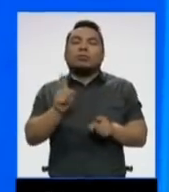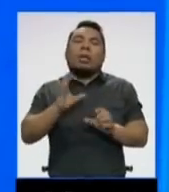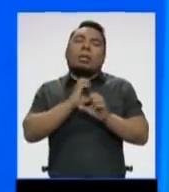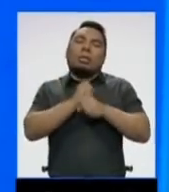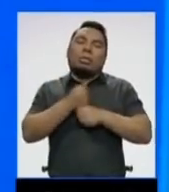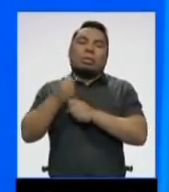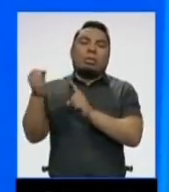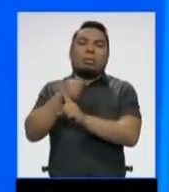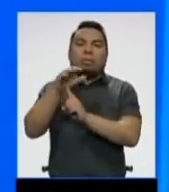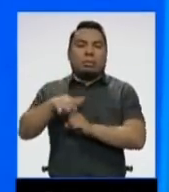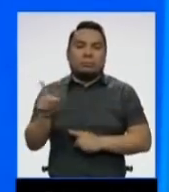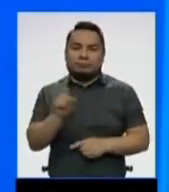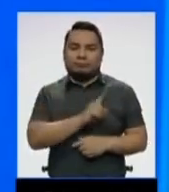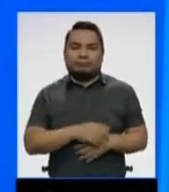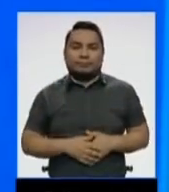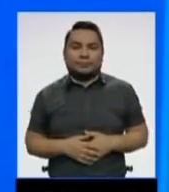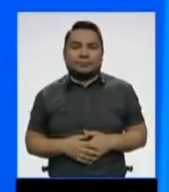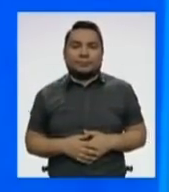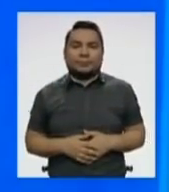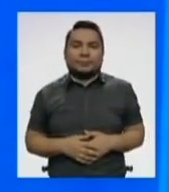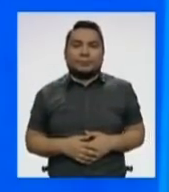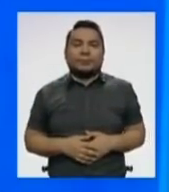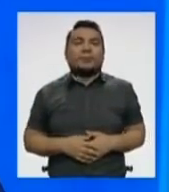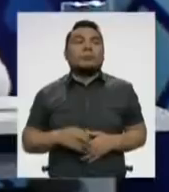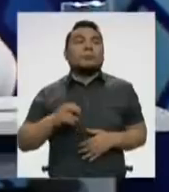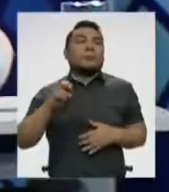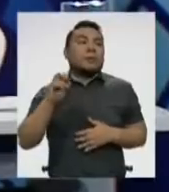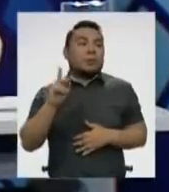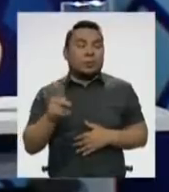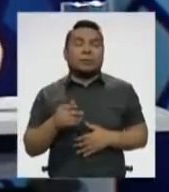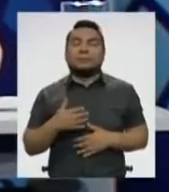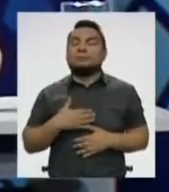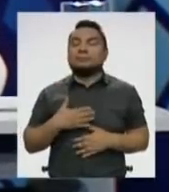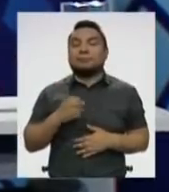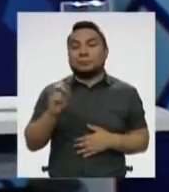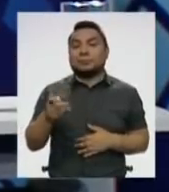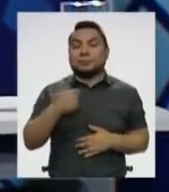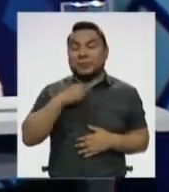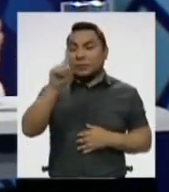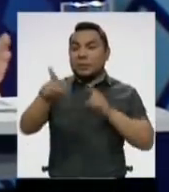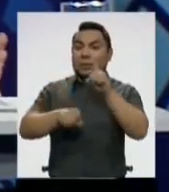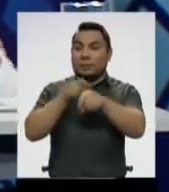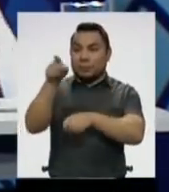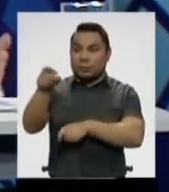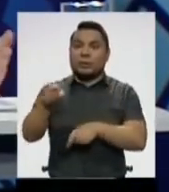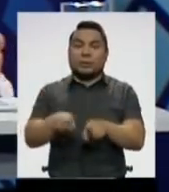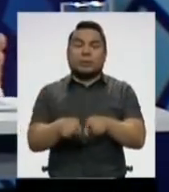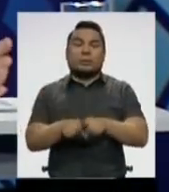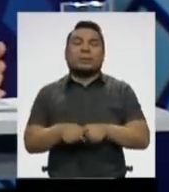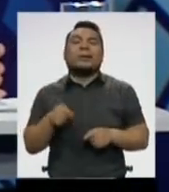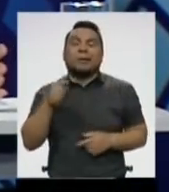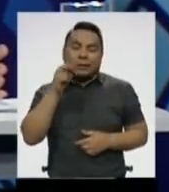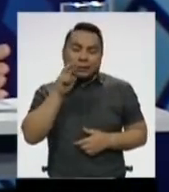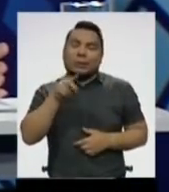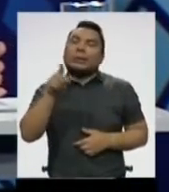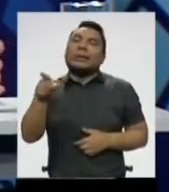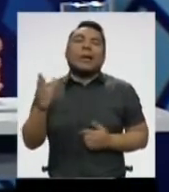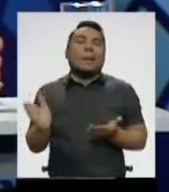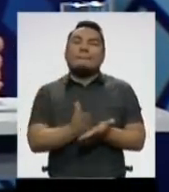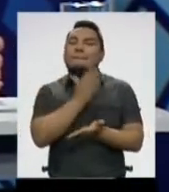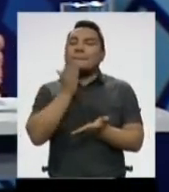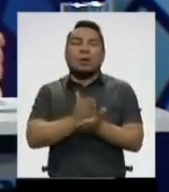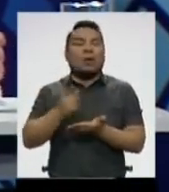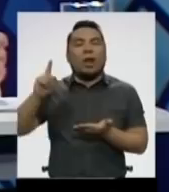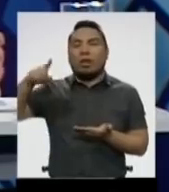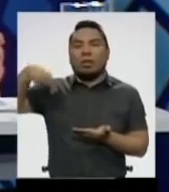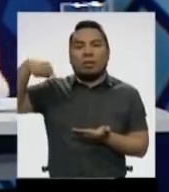maltratos. Muy bien, tenemos una pregunta para hacerle y hay un problema que también se repite en Lima y